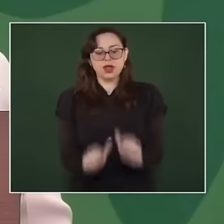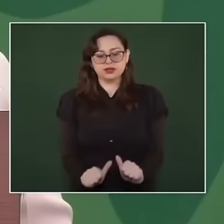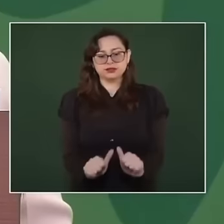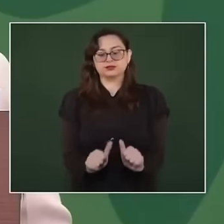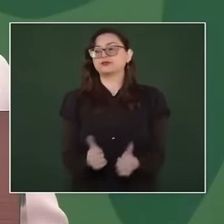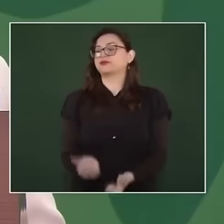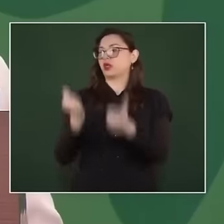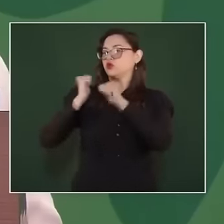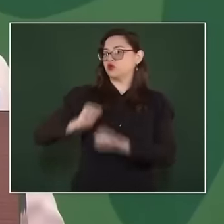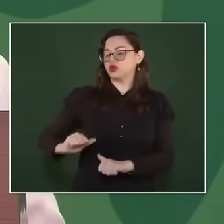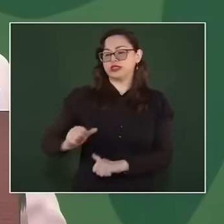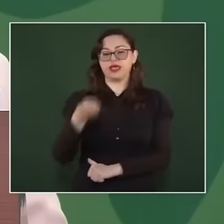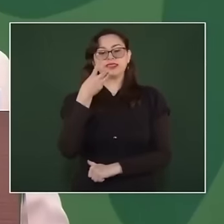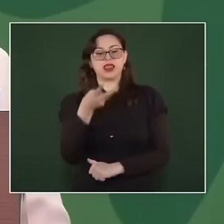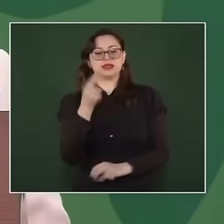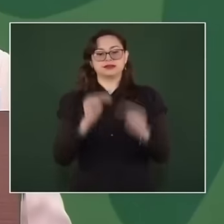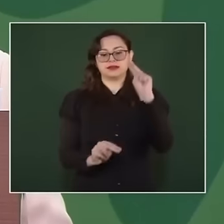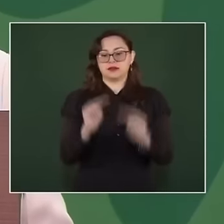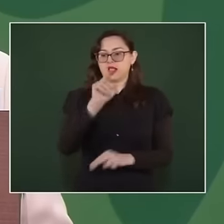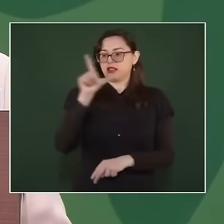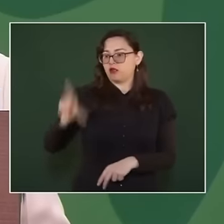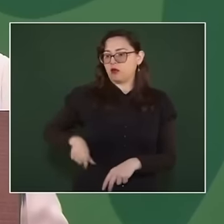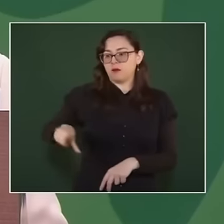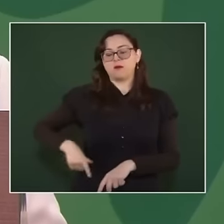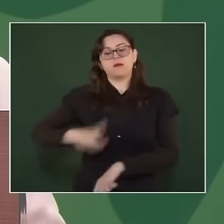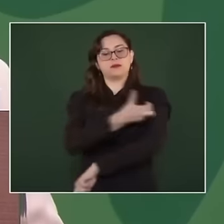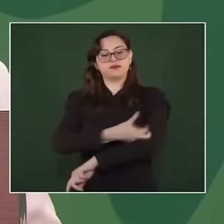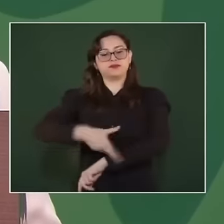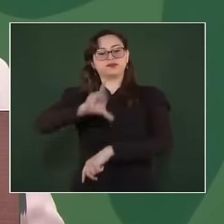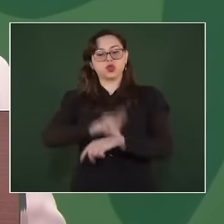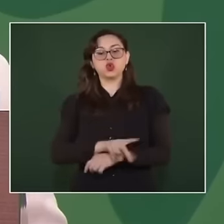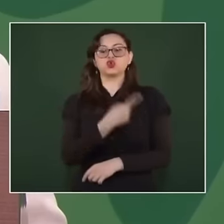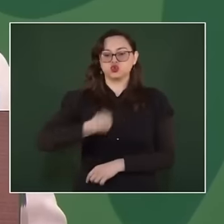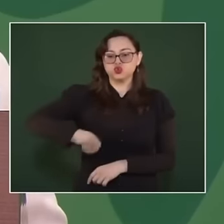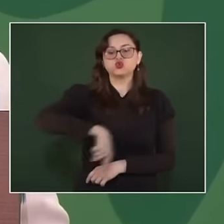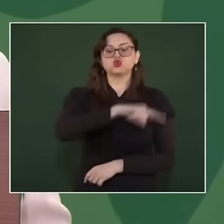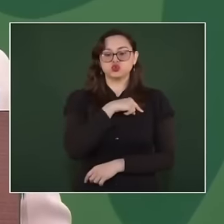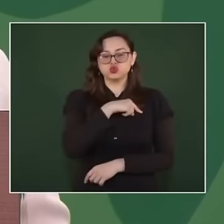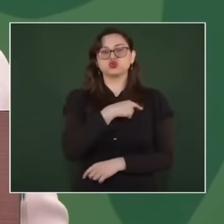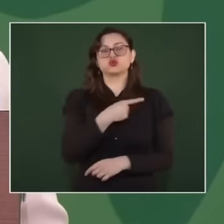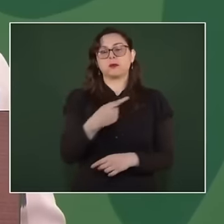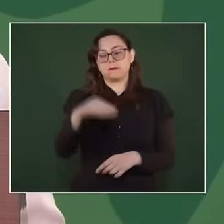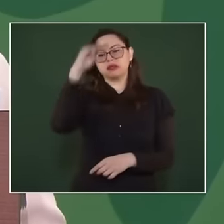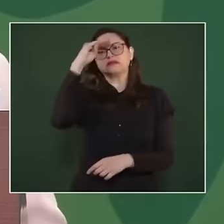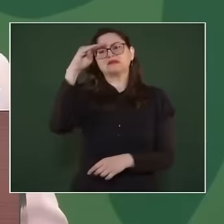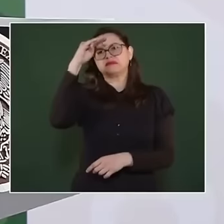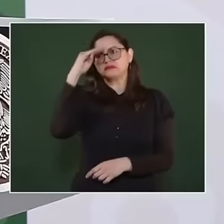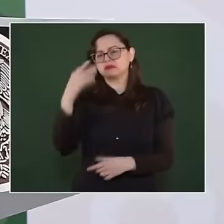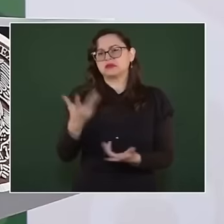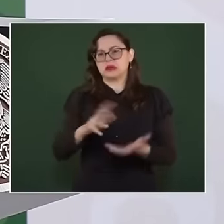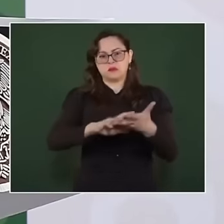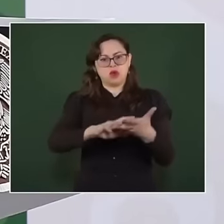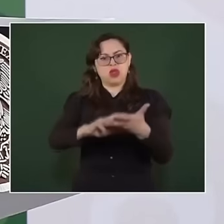autoridades de los tres niveles de gobierno Nosotros le apostamos a la atención de las causas que generan la